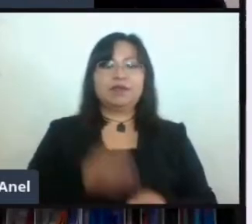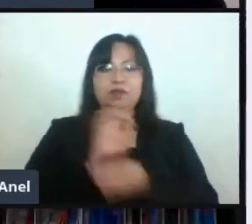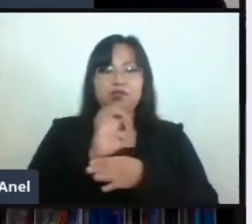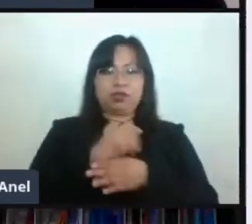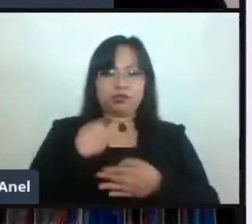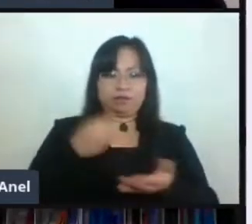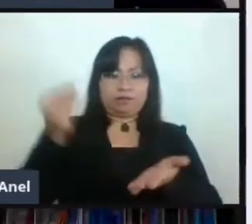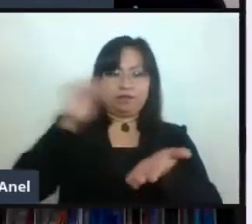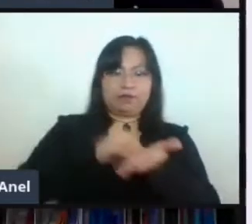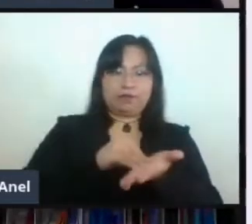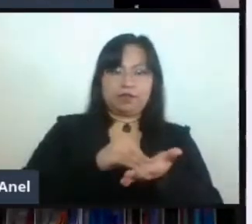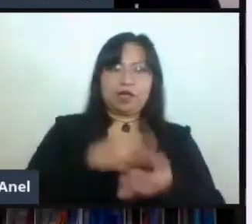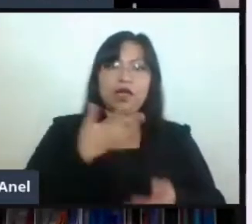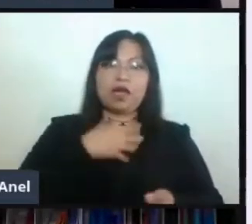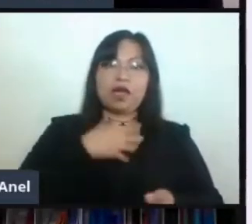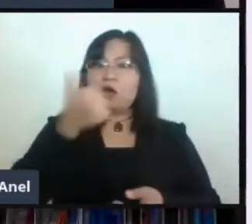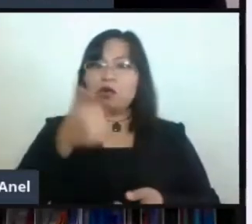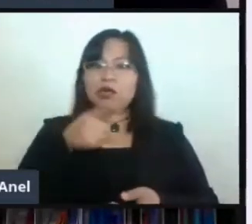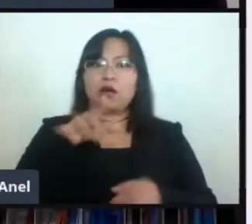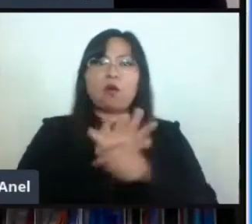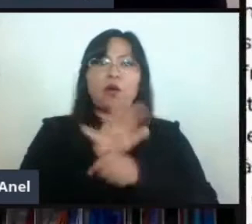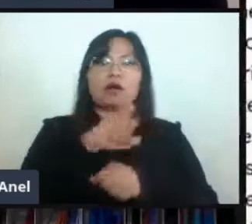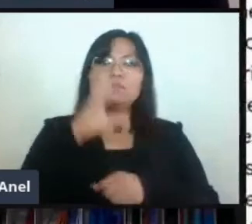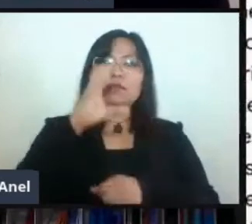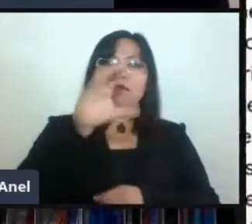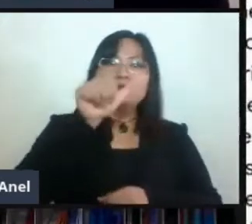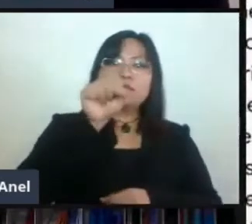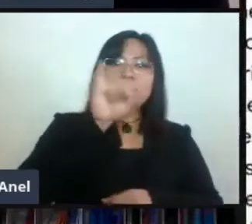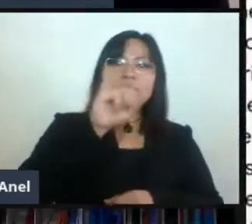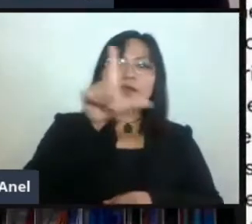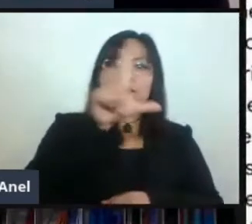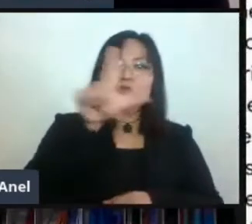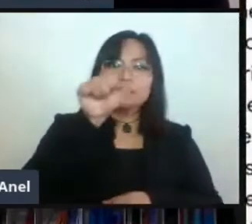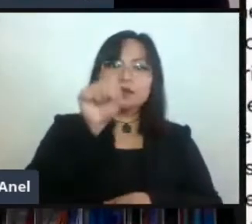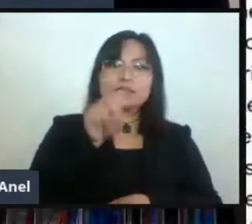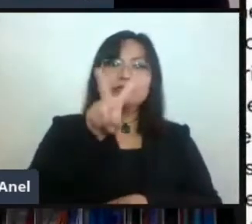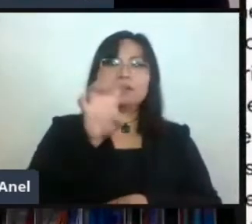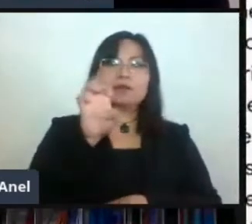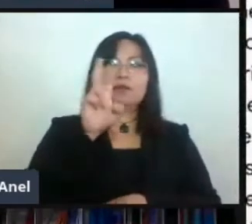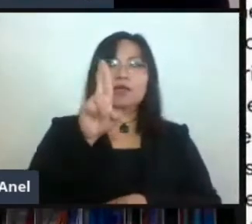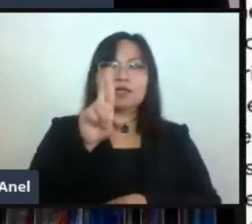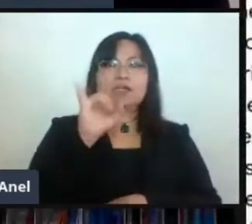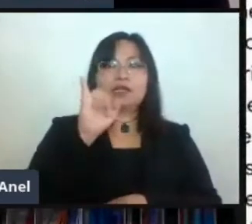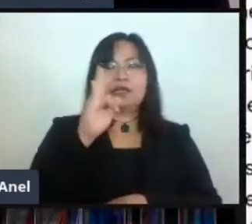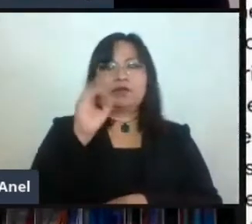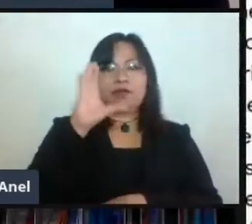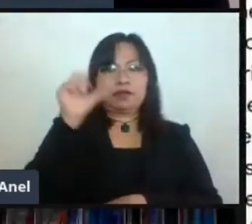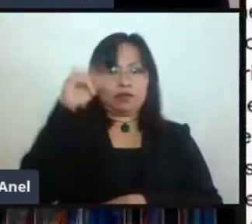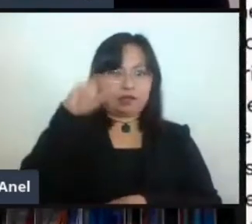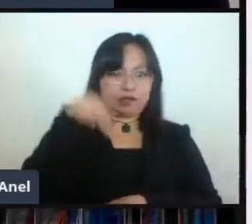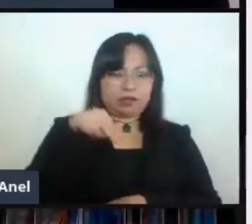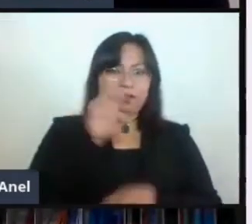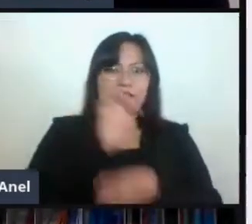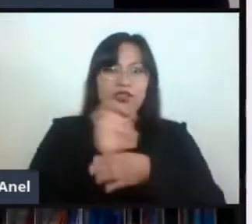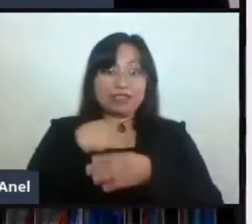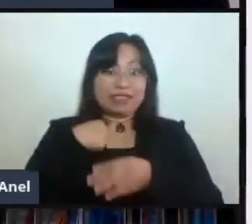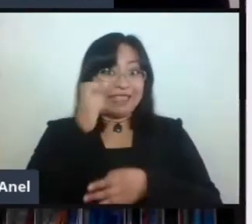existe otra opción que se llama casillas de verificación, que es esta, precisamente de las casillitas